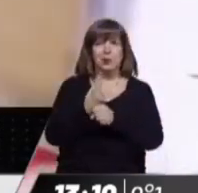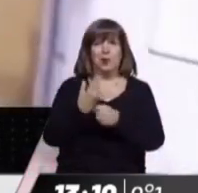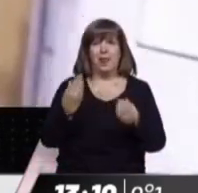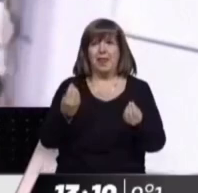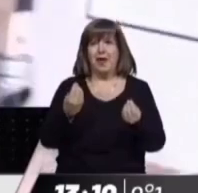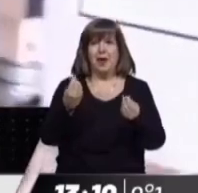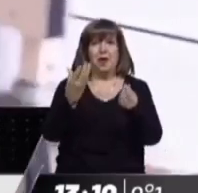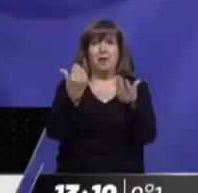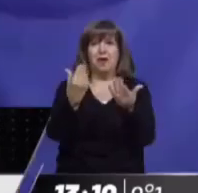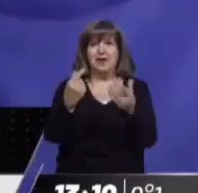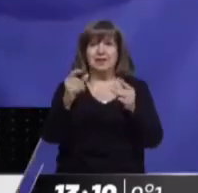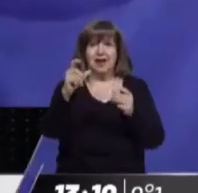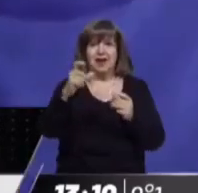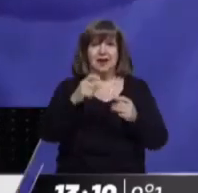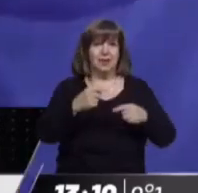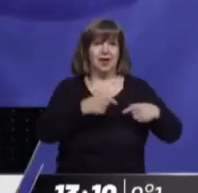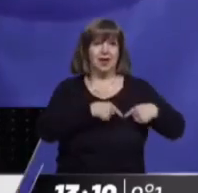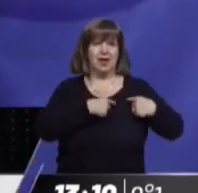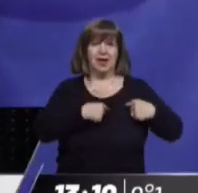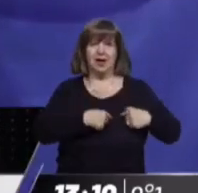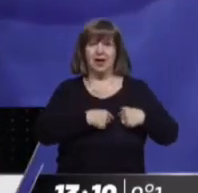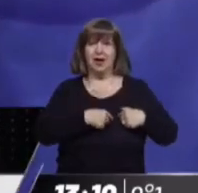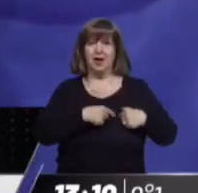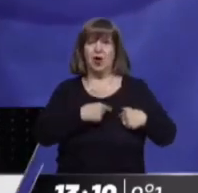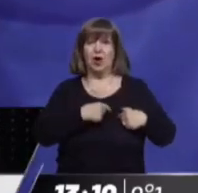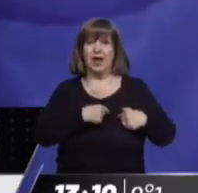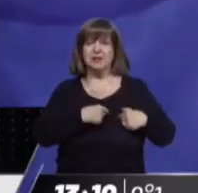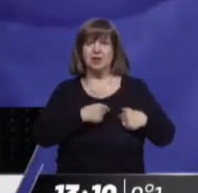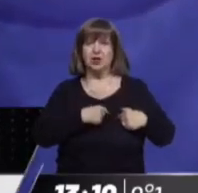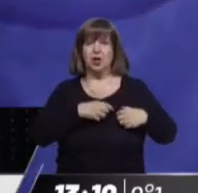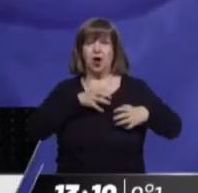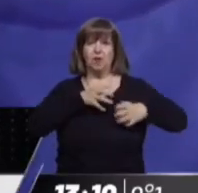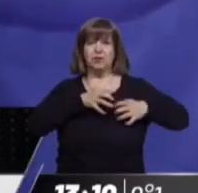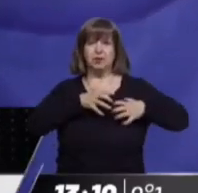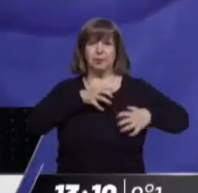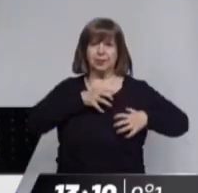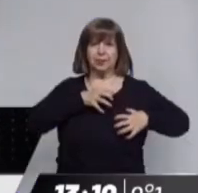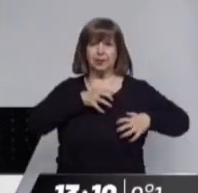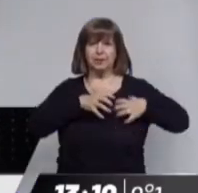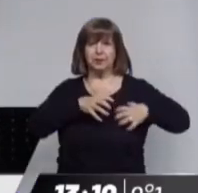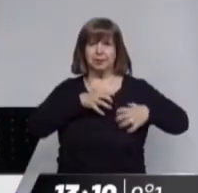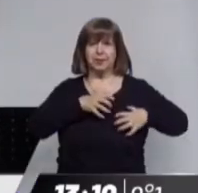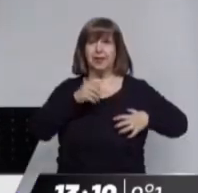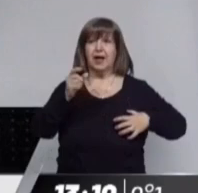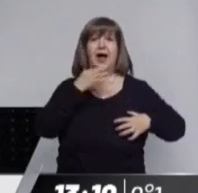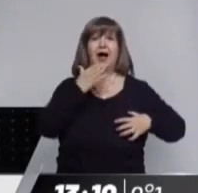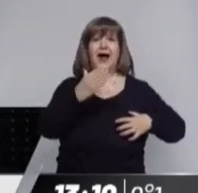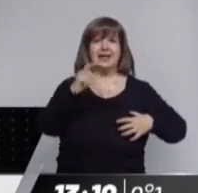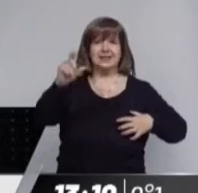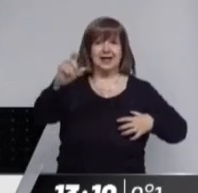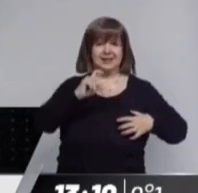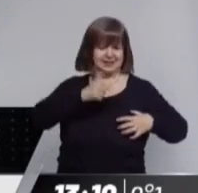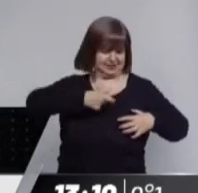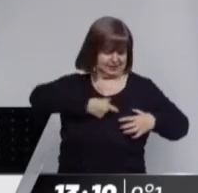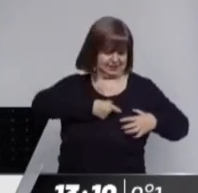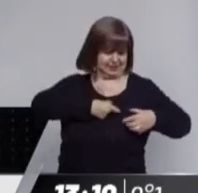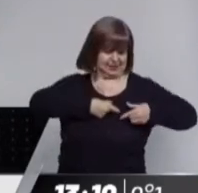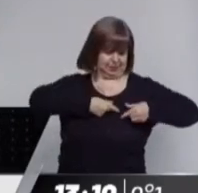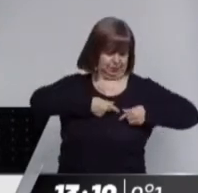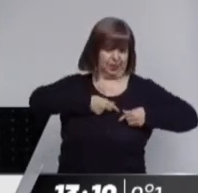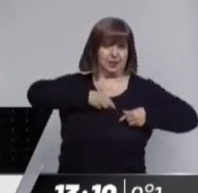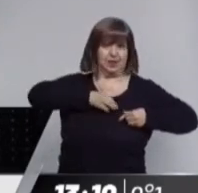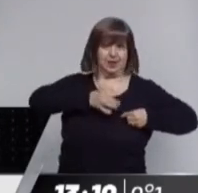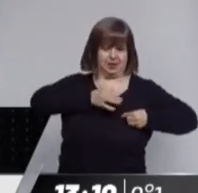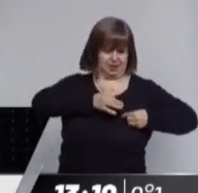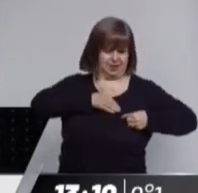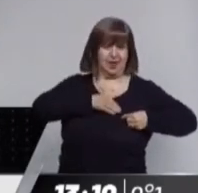tenemos los insumos en tiempo y forma y el costo es tremendo la realidad de nuestro sector es que los insumos son están dolarizados son insumos